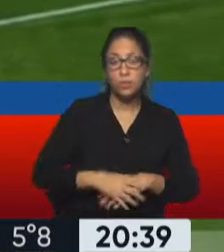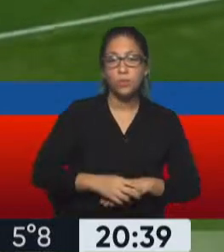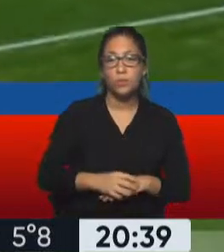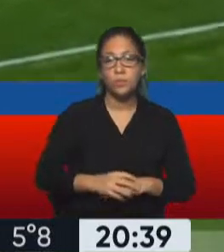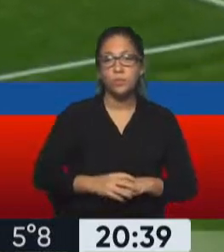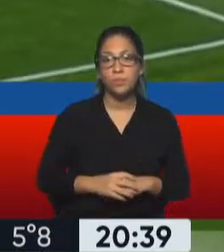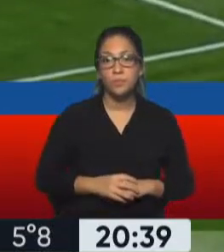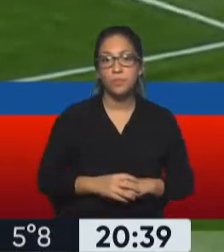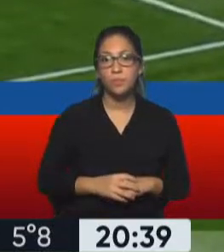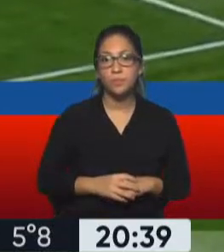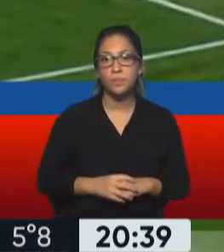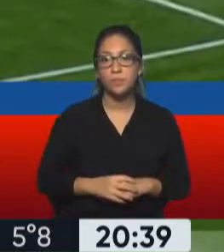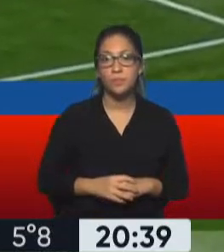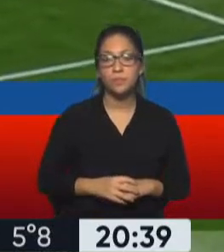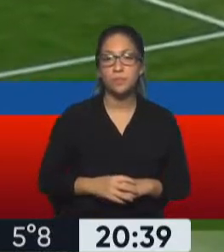que